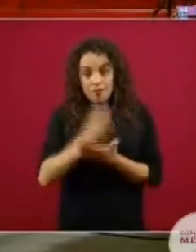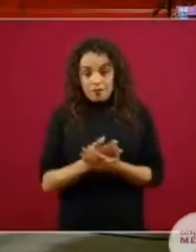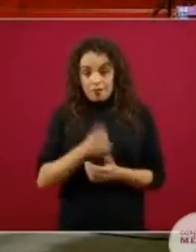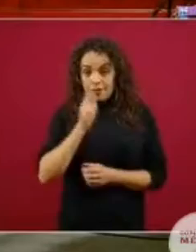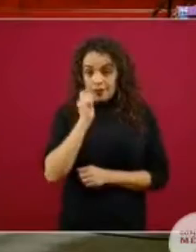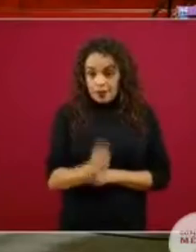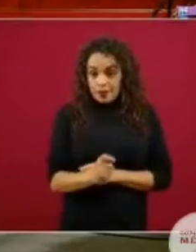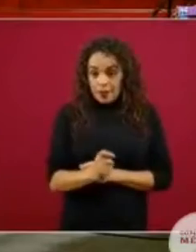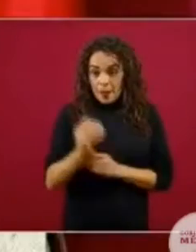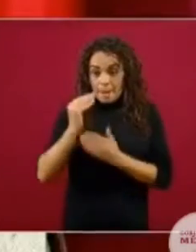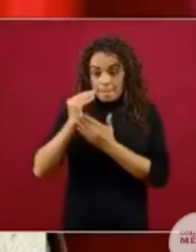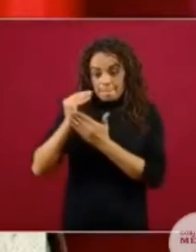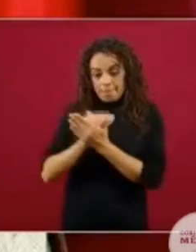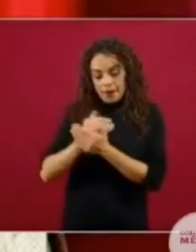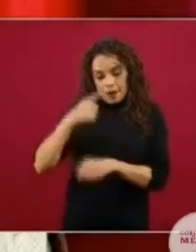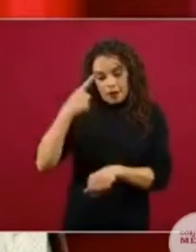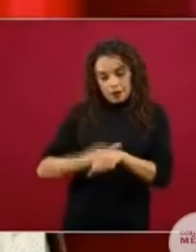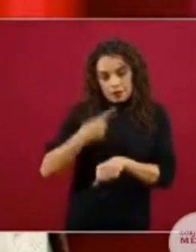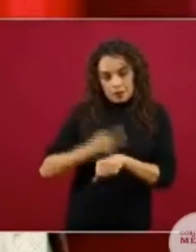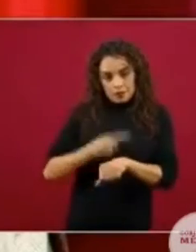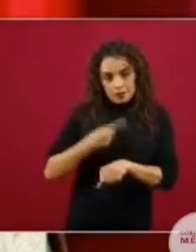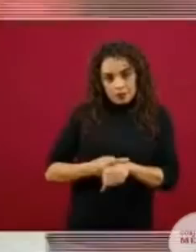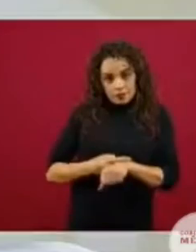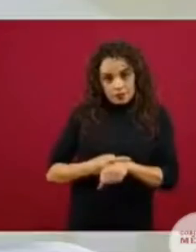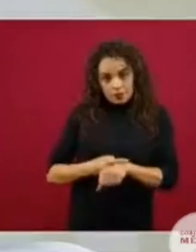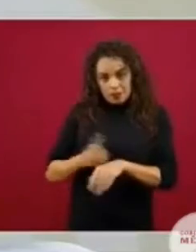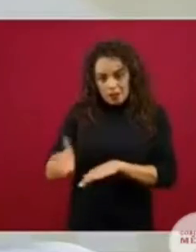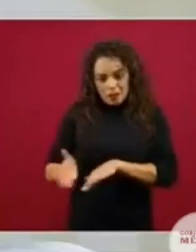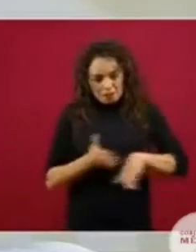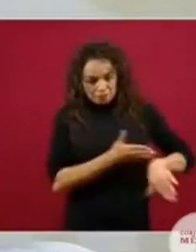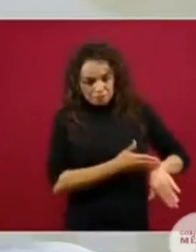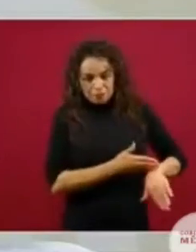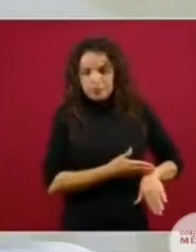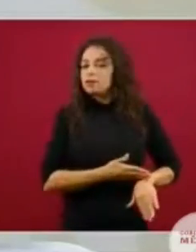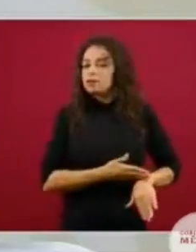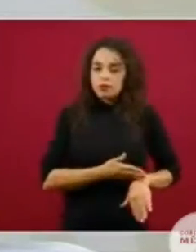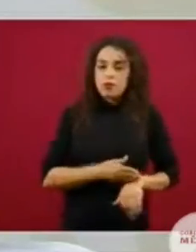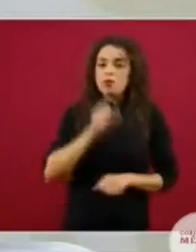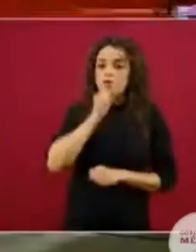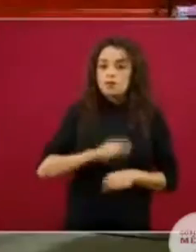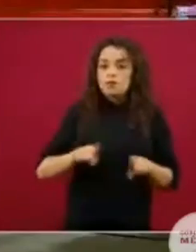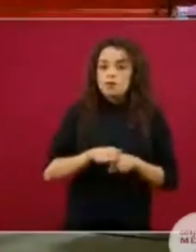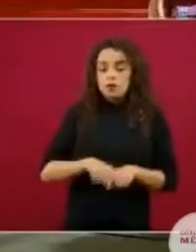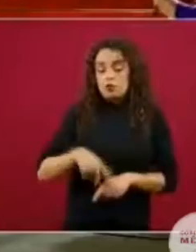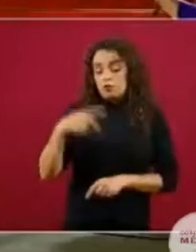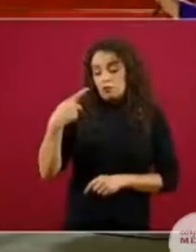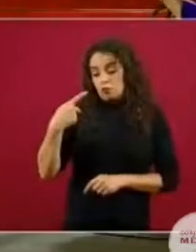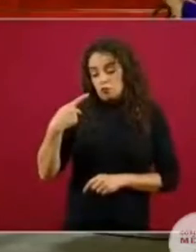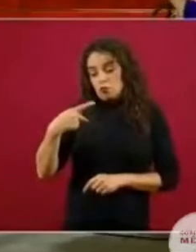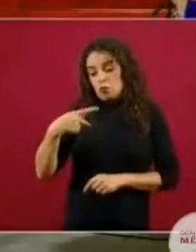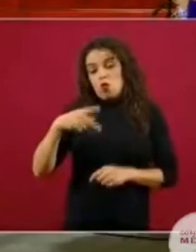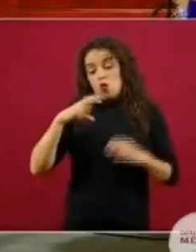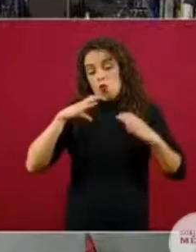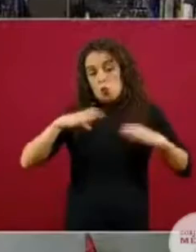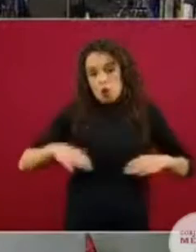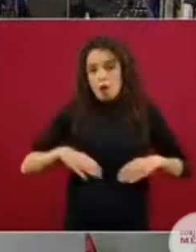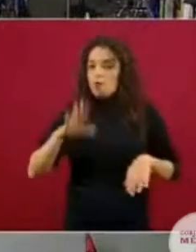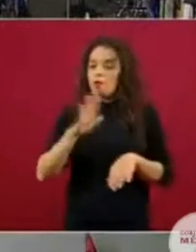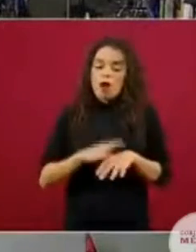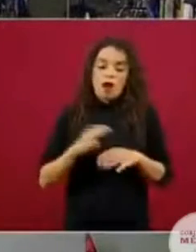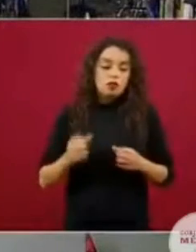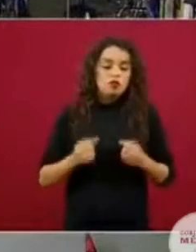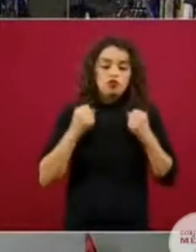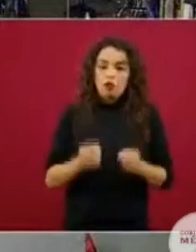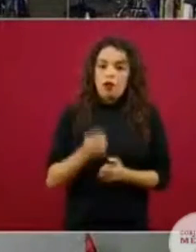disminución de las enfermedades crónicas sino también de la fortaleza de nuestro organismo gracias doctor